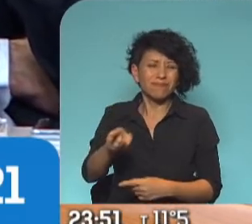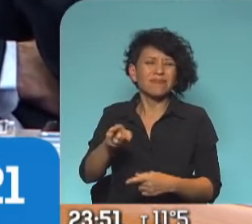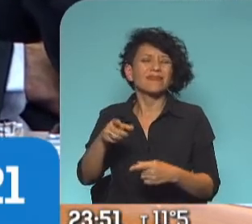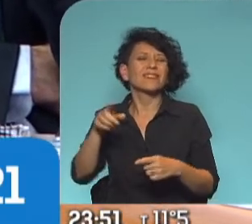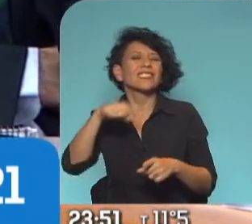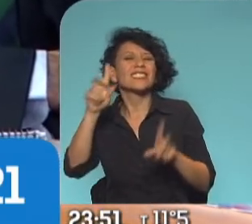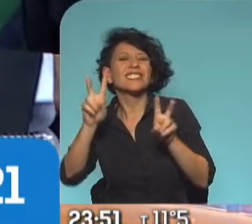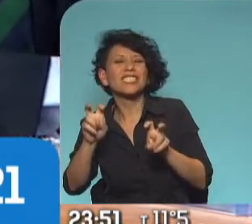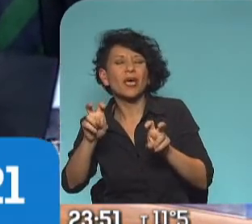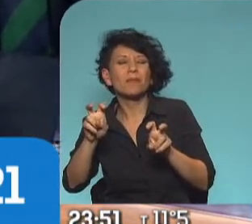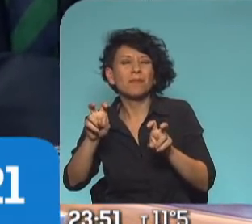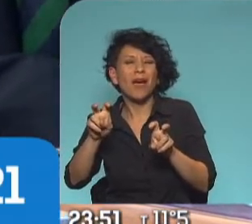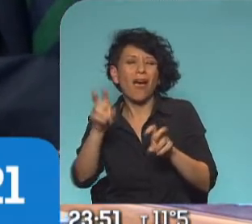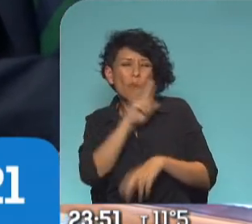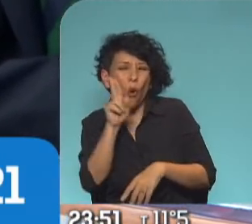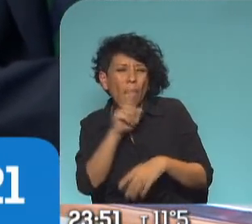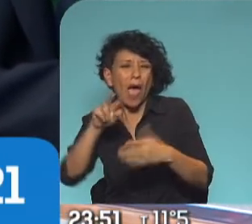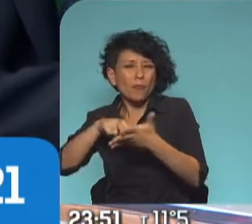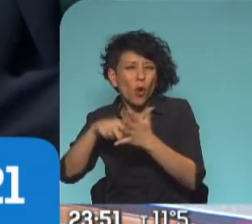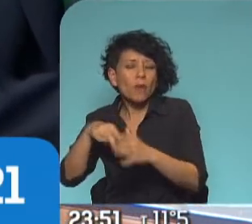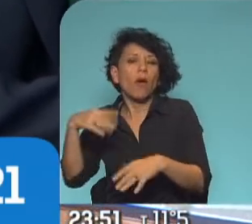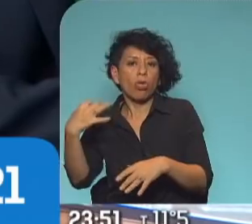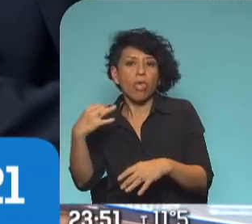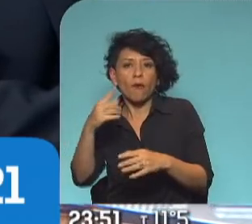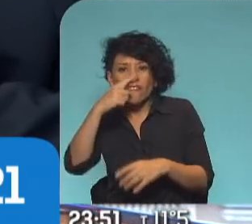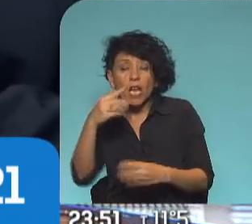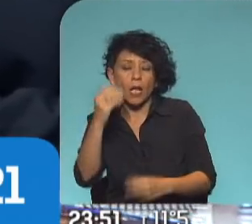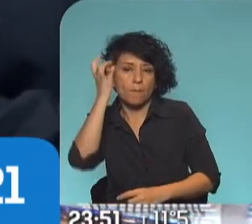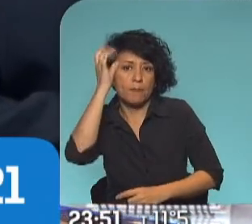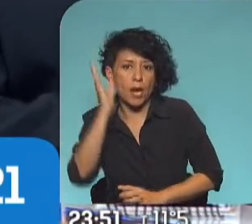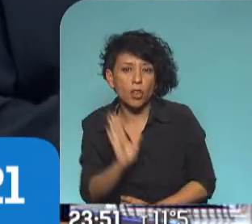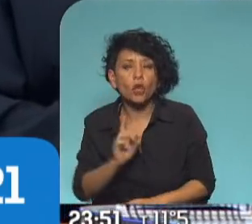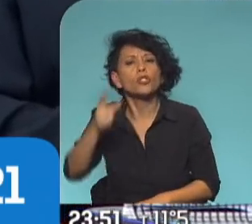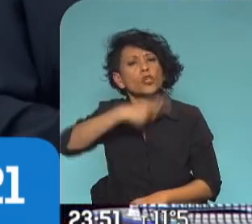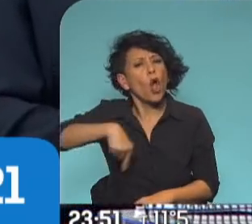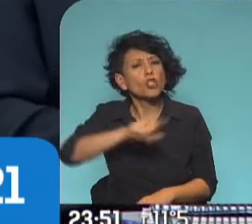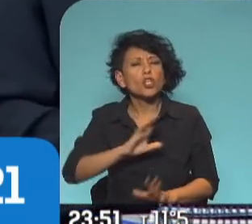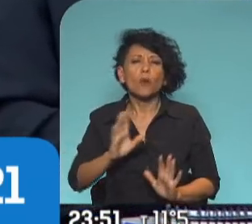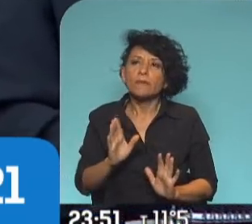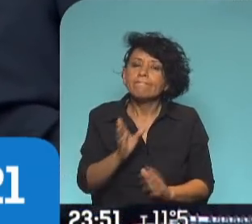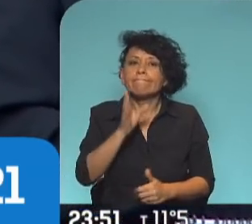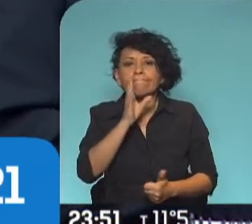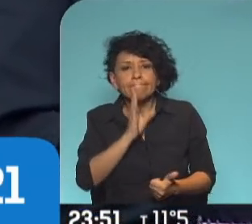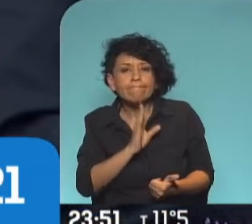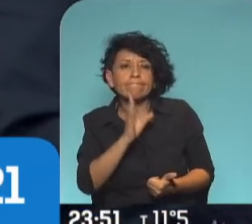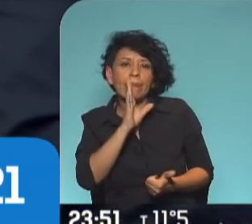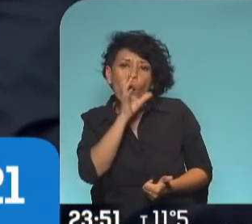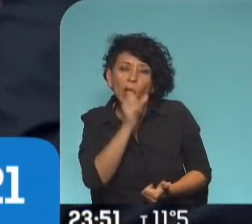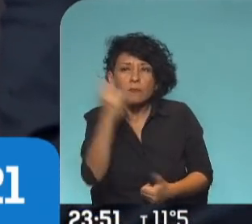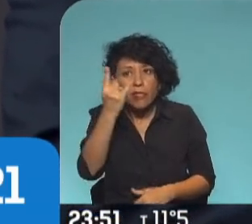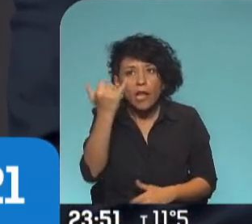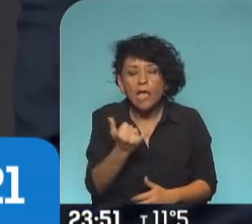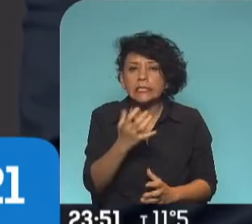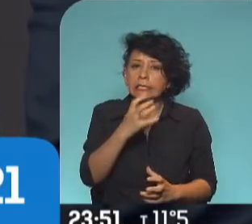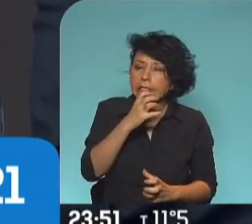todo eso. Bueno, él tuvo que pedir perdón. Nixon tuvo que pedir perdón. Bueno, nosotros somos un poco más tolerantes a las mentiras y